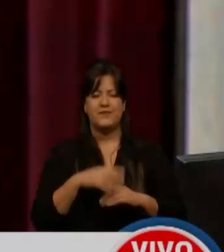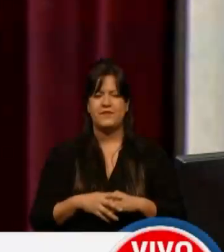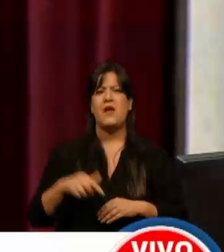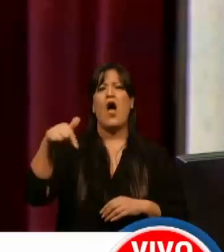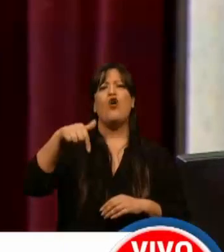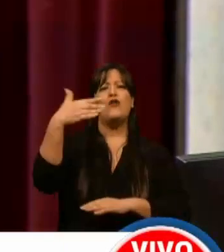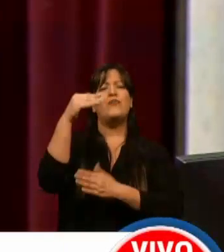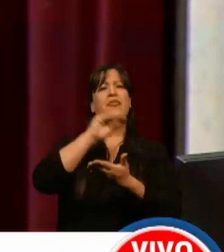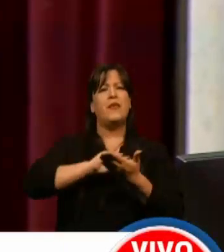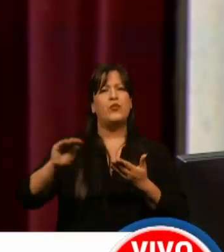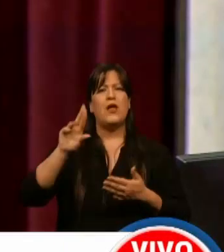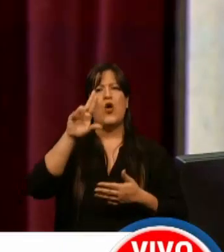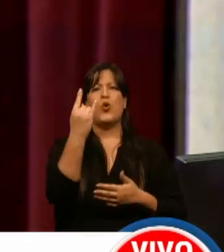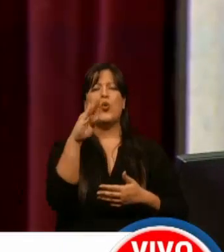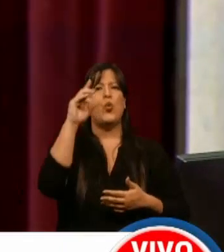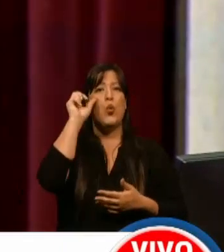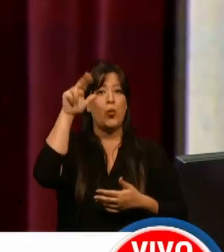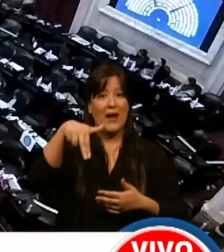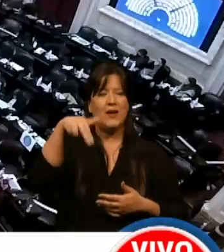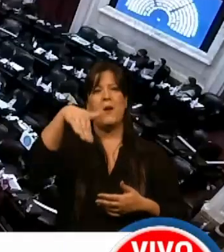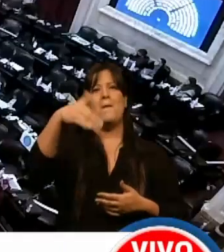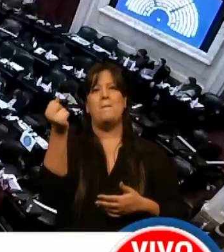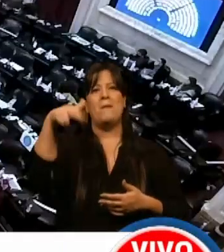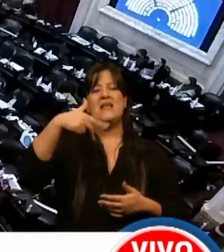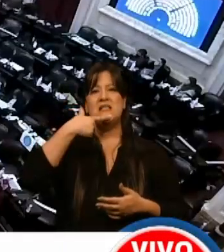Tiene la palabra el diputado Rubén Manzi.